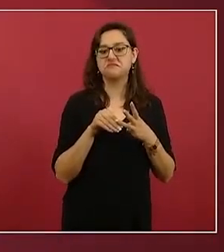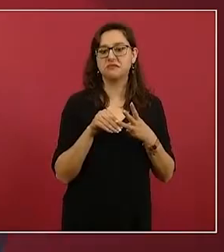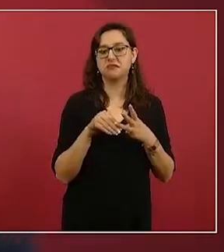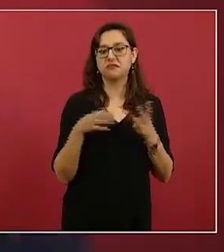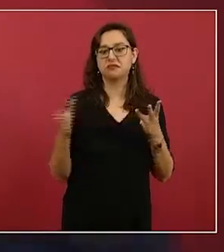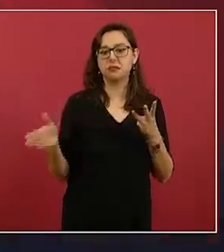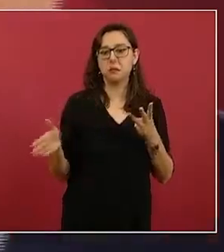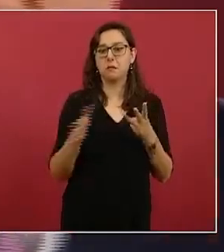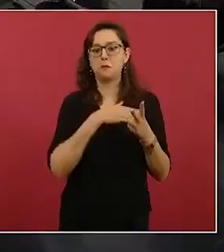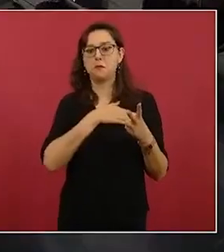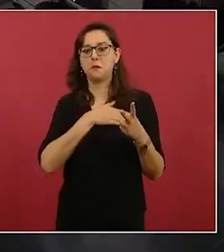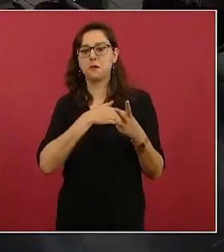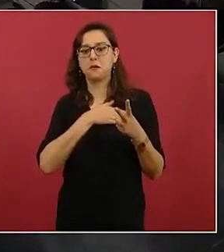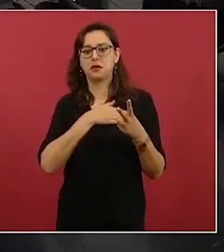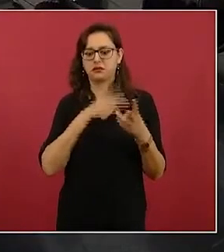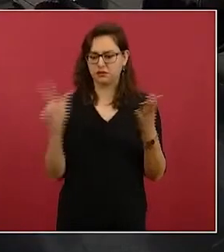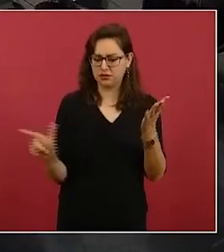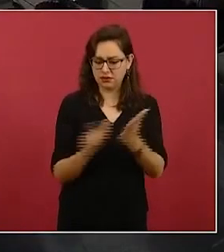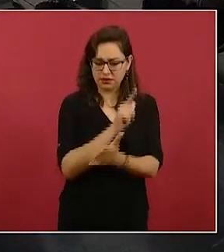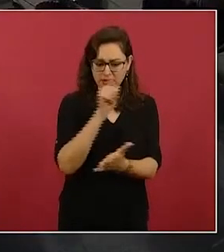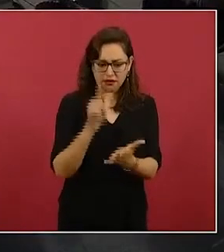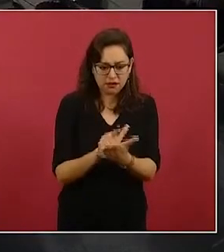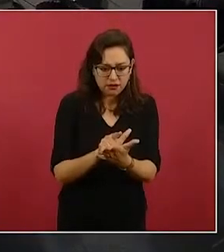No se considera energía limpia